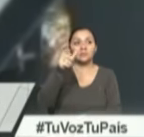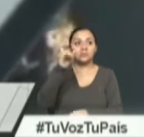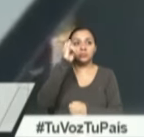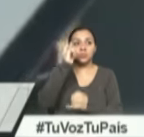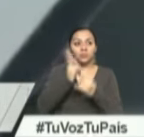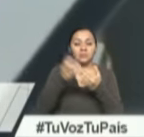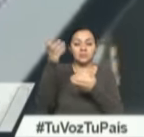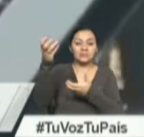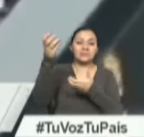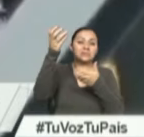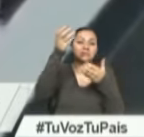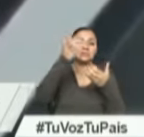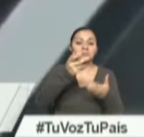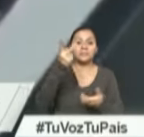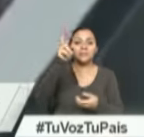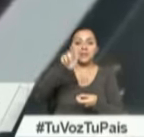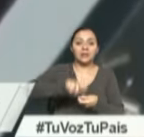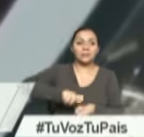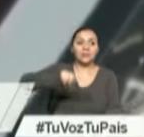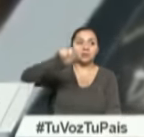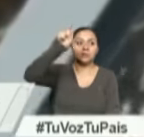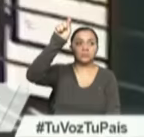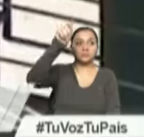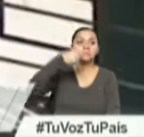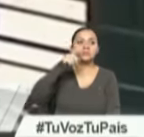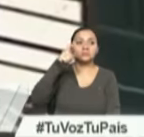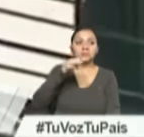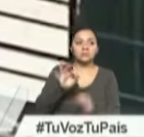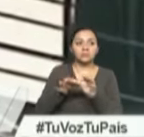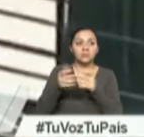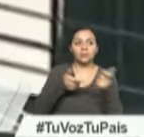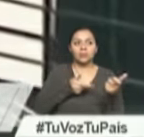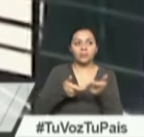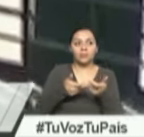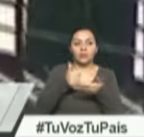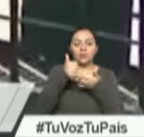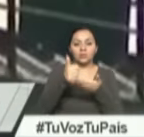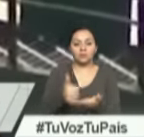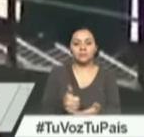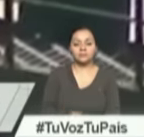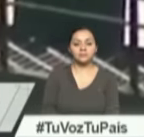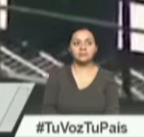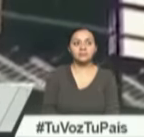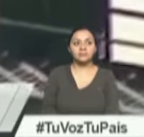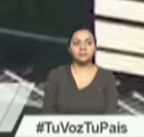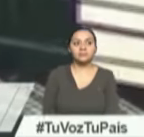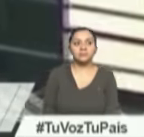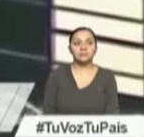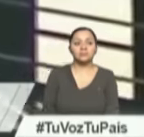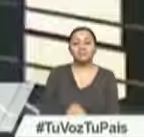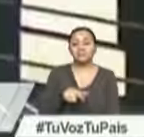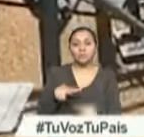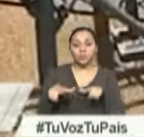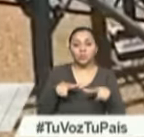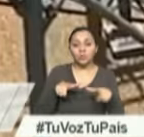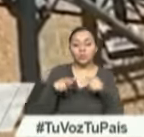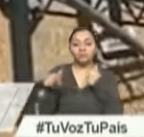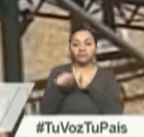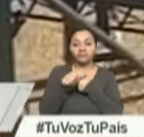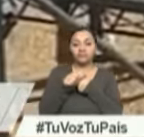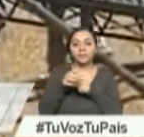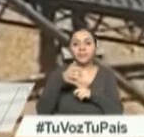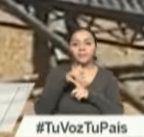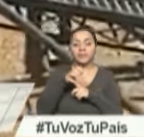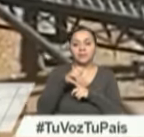estaban a más de 20 metros de altura, tuvieron que intervenir los bomberos. Este lugar se encuentra apenas unos kilómetros del parque